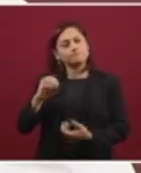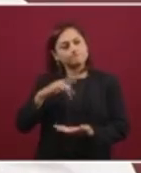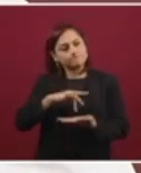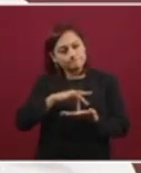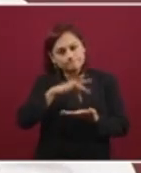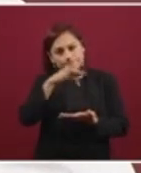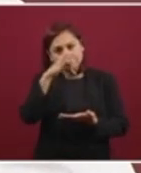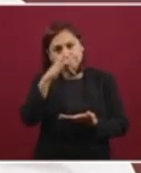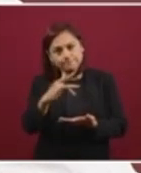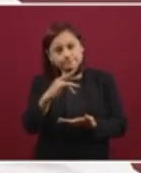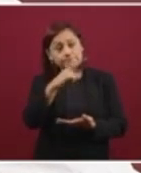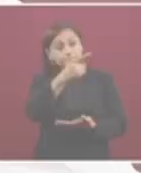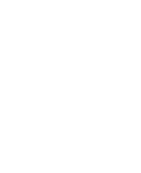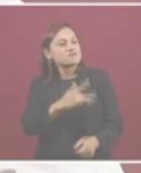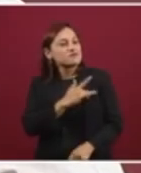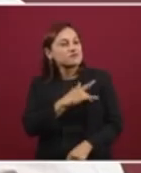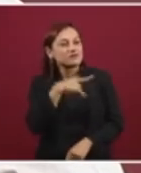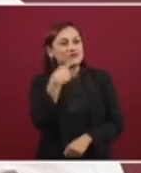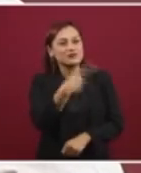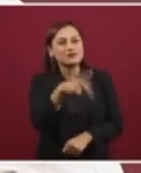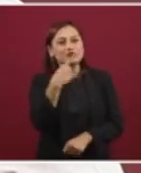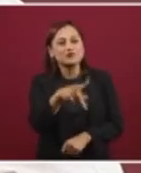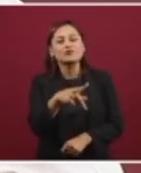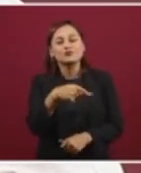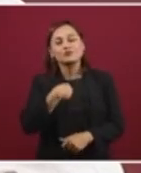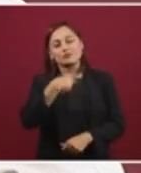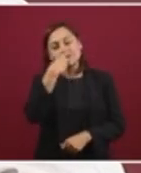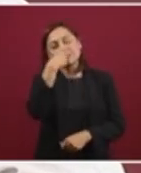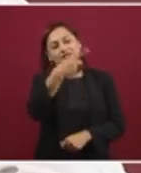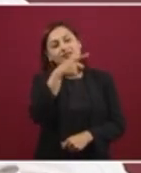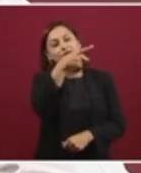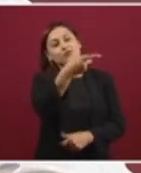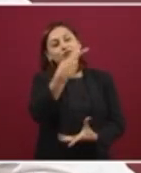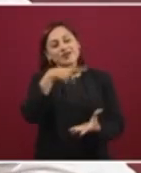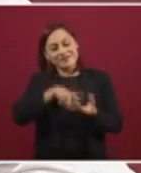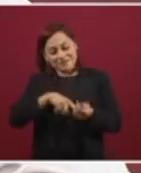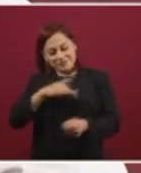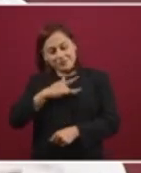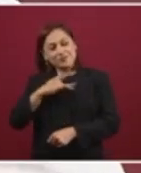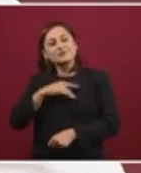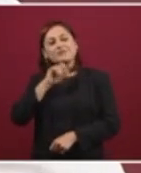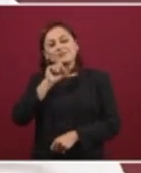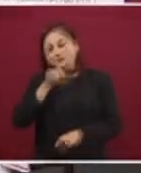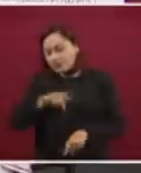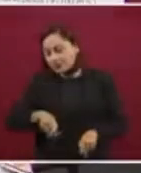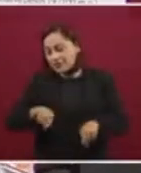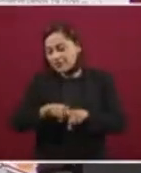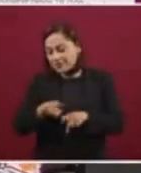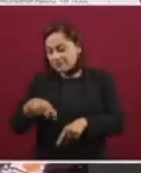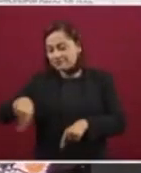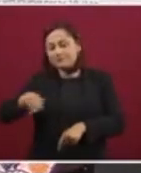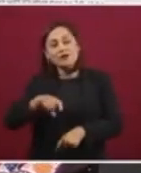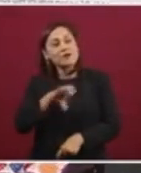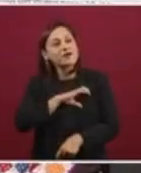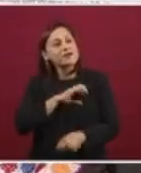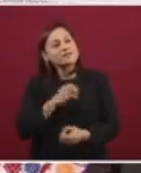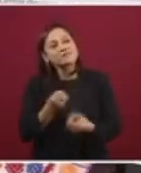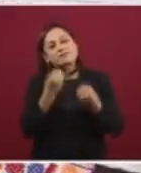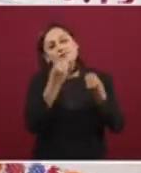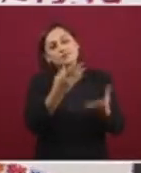dicho, amor con amor se paga. Reciba el aprecio y el cariño de Metlatónoc. Muchas gracias. Dios lo bendiga.